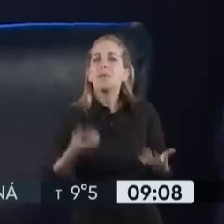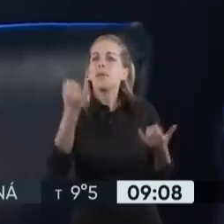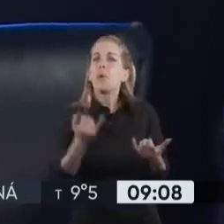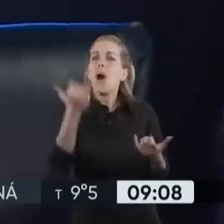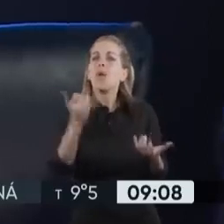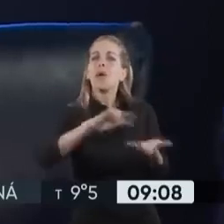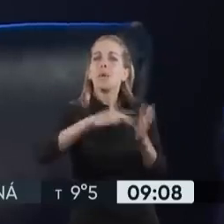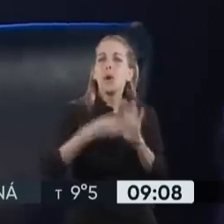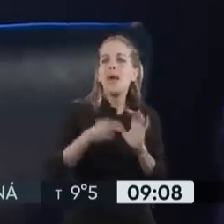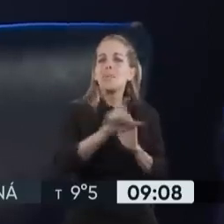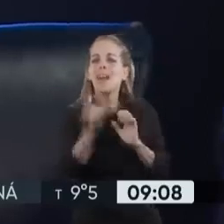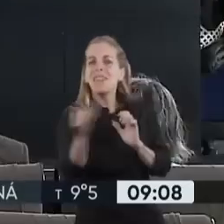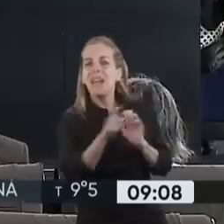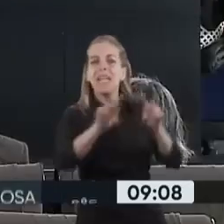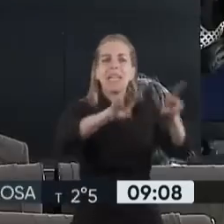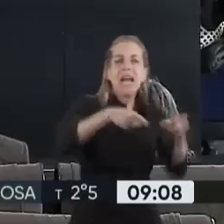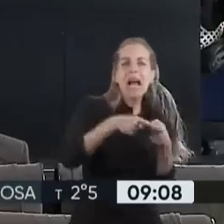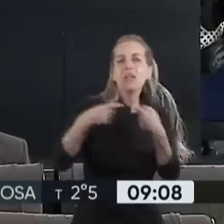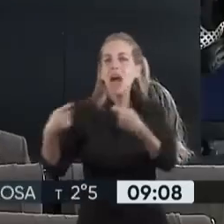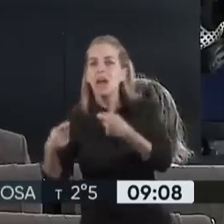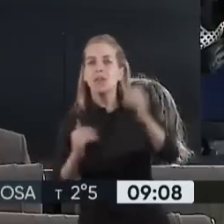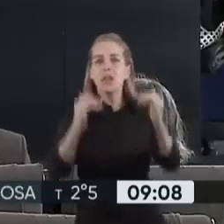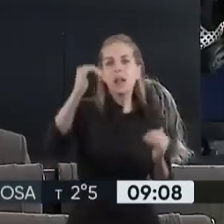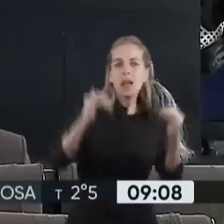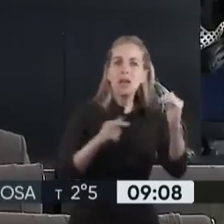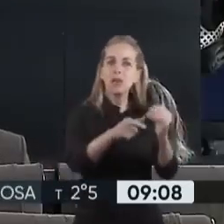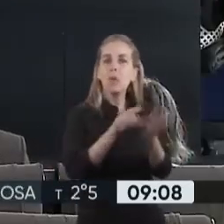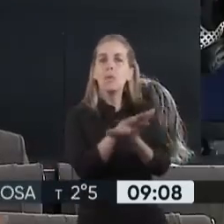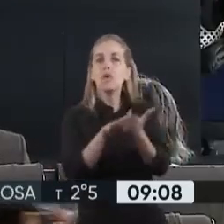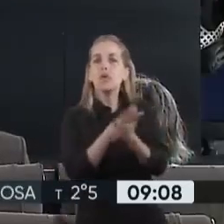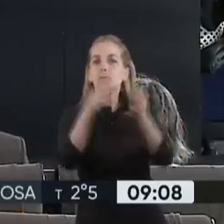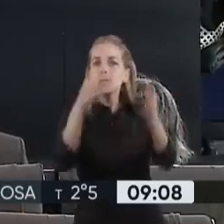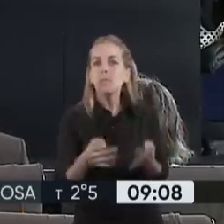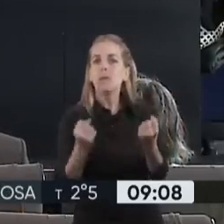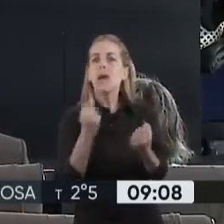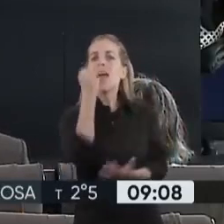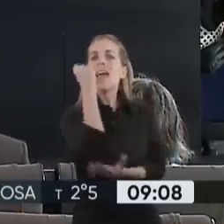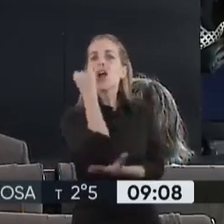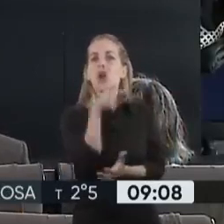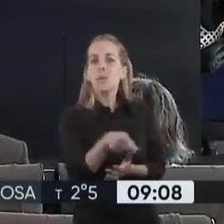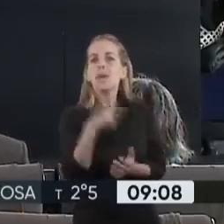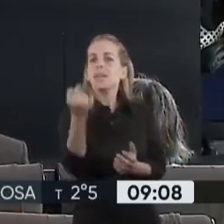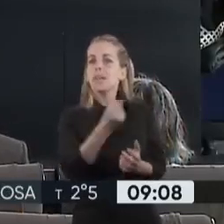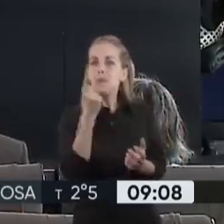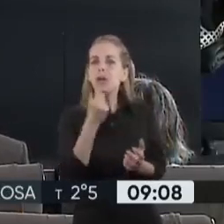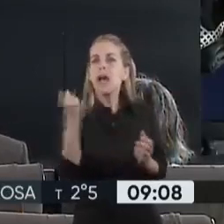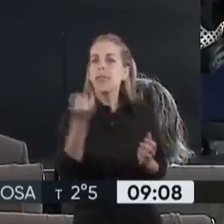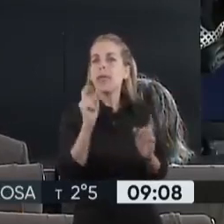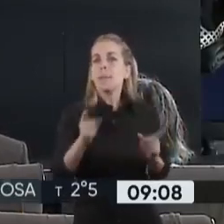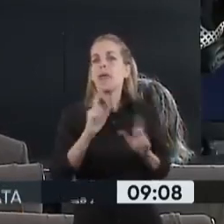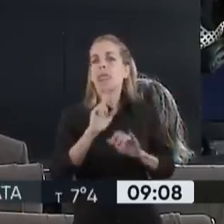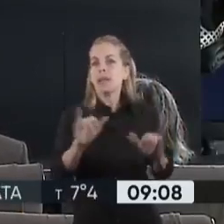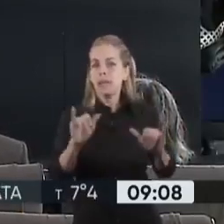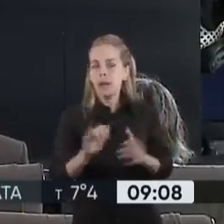contracíclico en materia económica y es un instrumento de política económica y esto me parece que también es importante decirlo pero